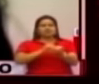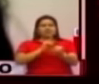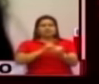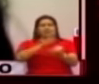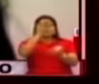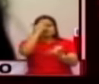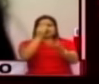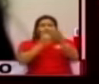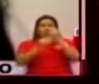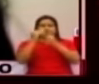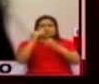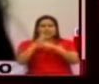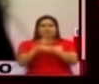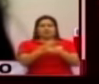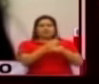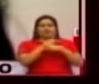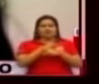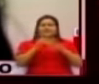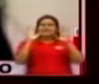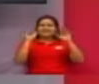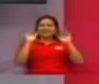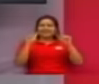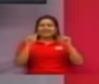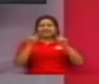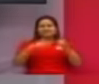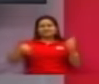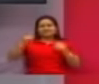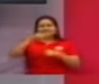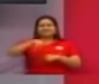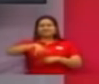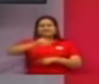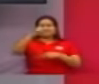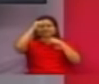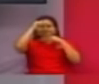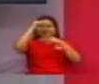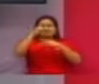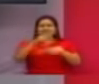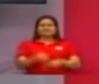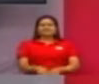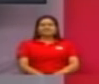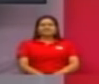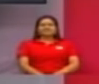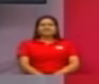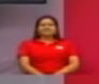Pasteurizadora Quito, la despedimos, hacemos una pausa y regresamos con más información.